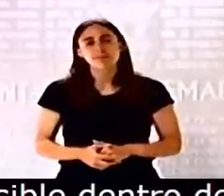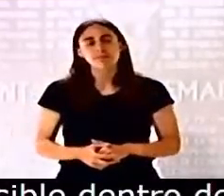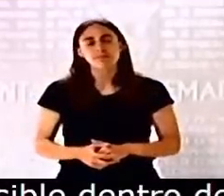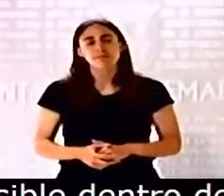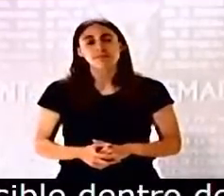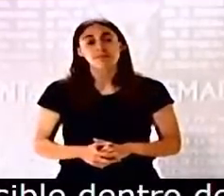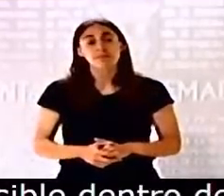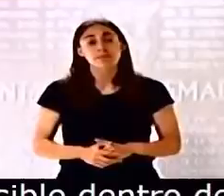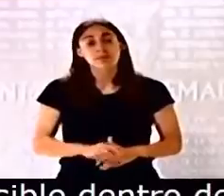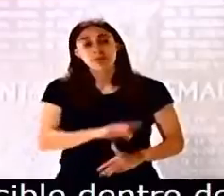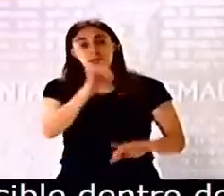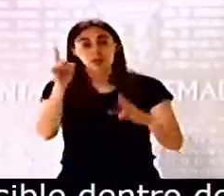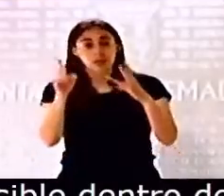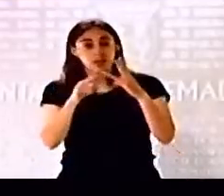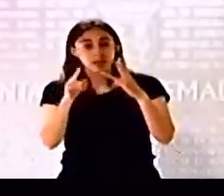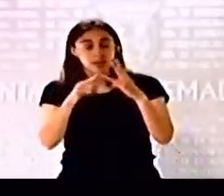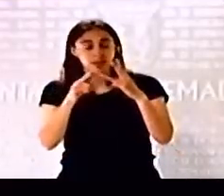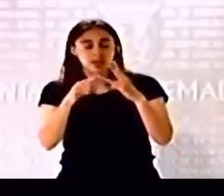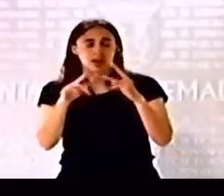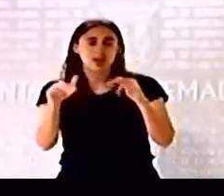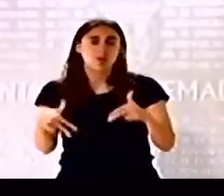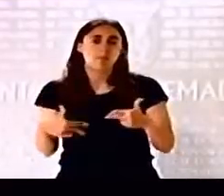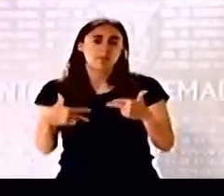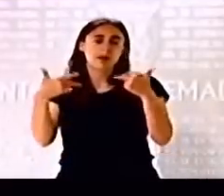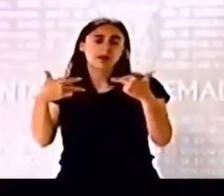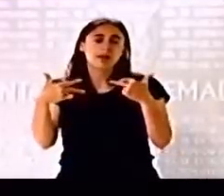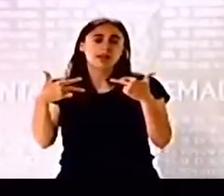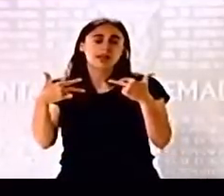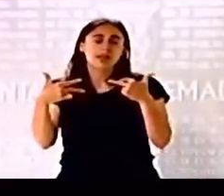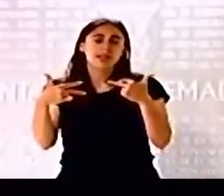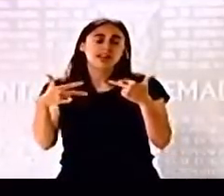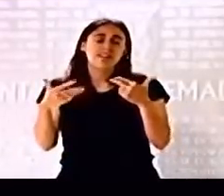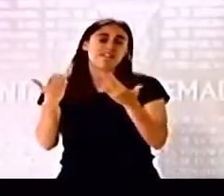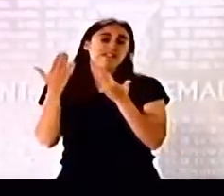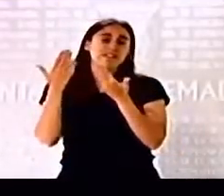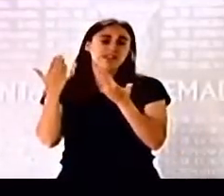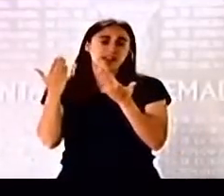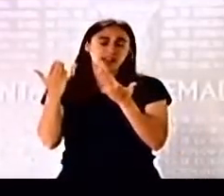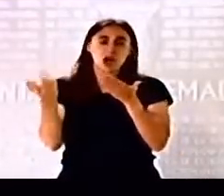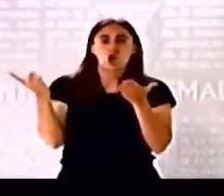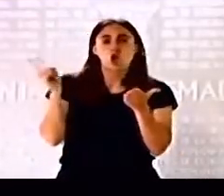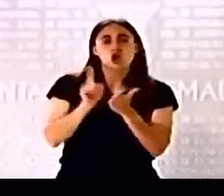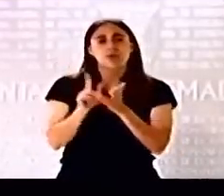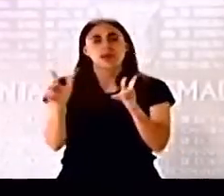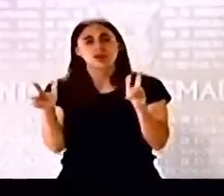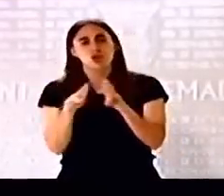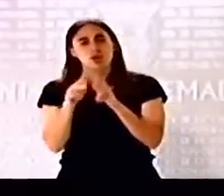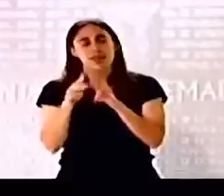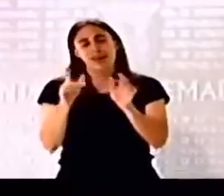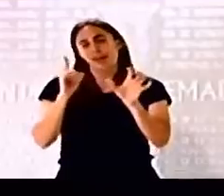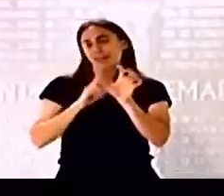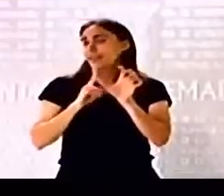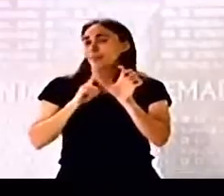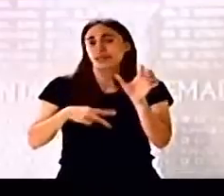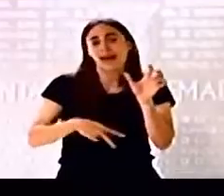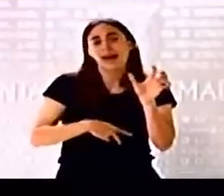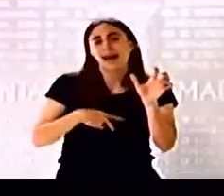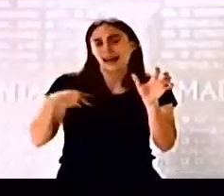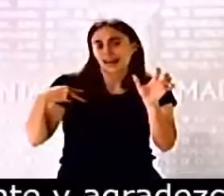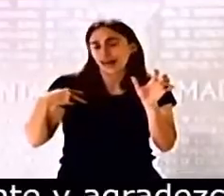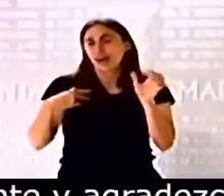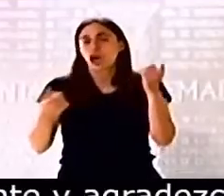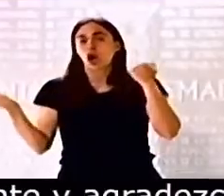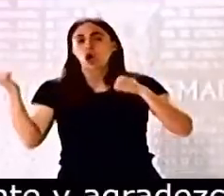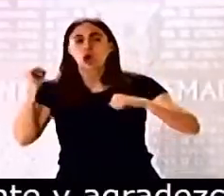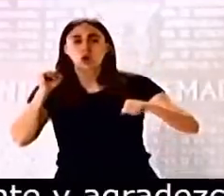Y, en tercer lugar, me van a permitir que felicite nuevamente y que agradezca nuevamente a la sociedad extremeña en general el comportamiento